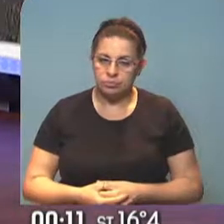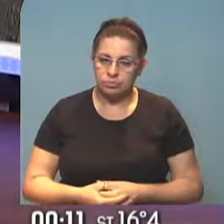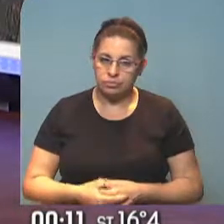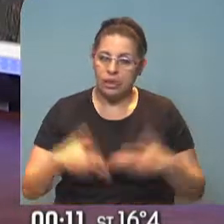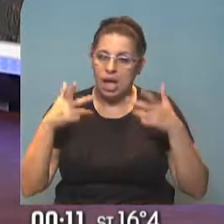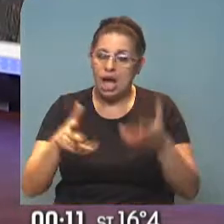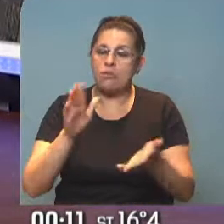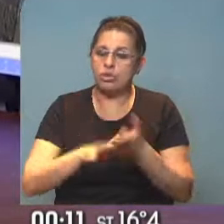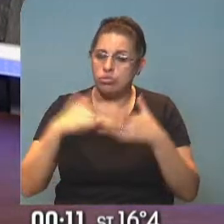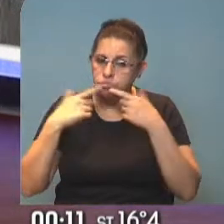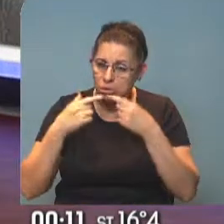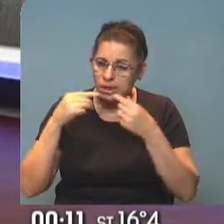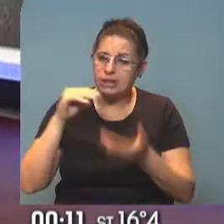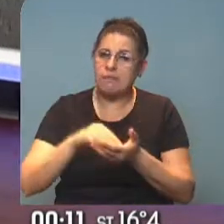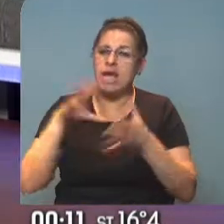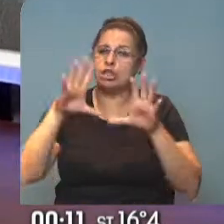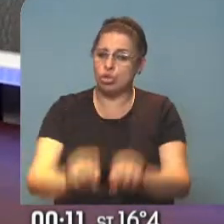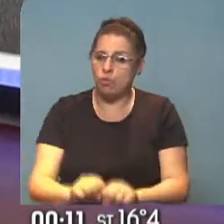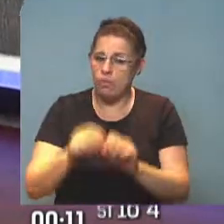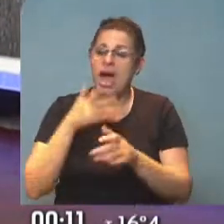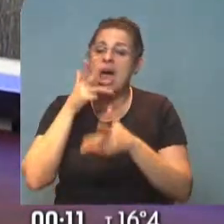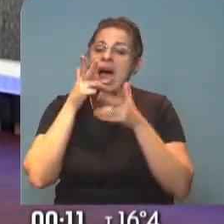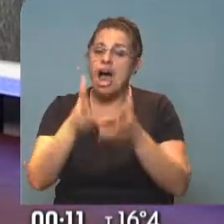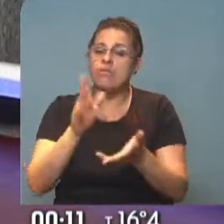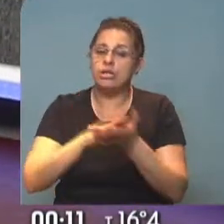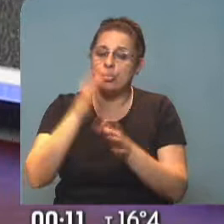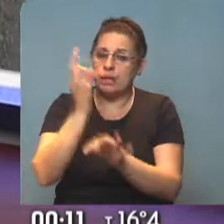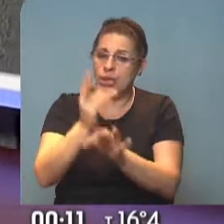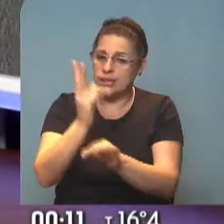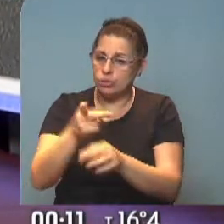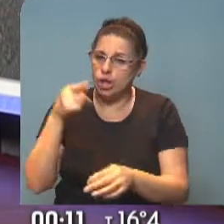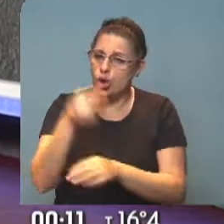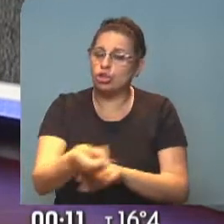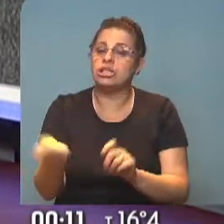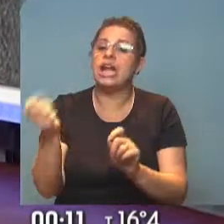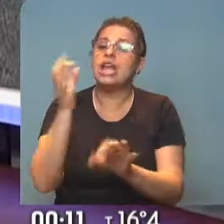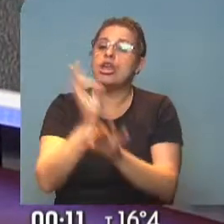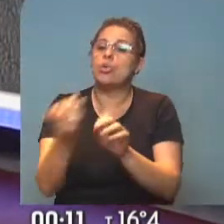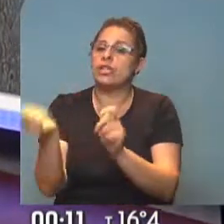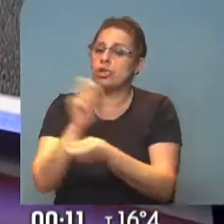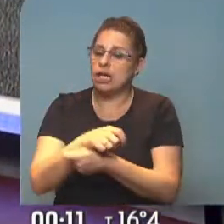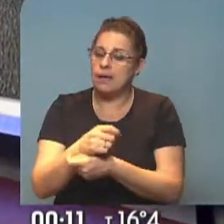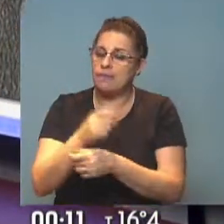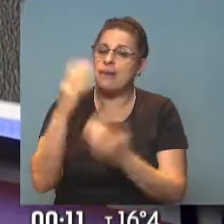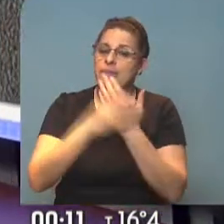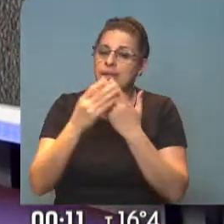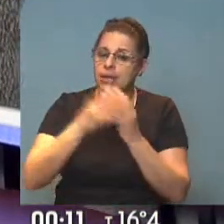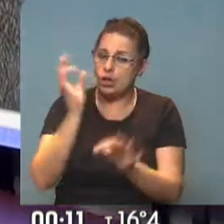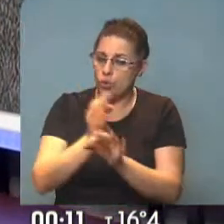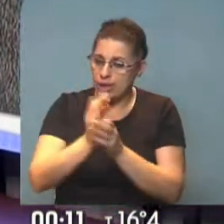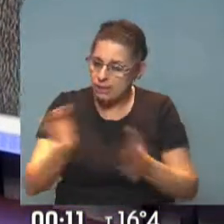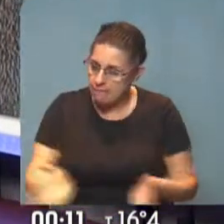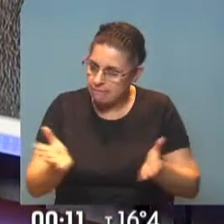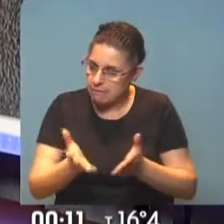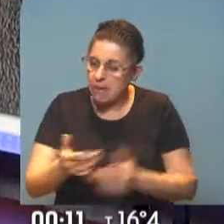Bueno, y hablando de protestas y de tomas, vamos a hablar de los colegios secundarios en contra de la reforma educativa impulsada por el Ministerio de Educación de la Ciudad de